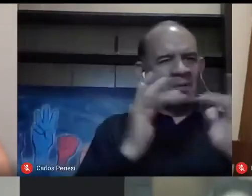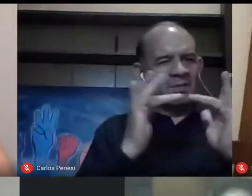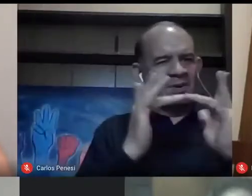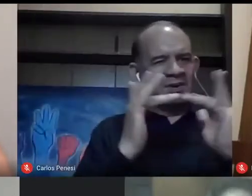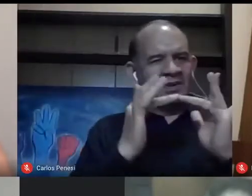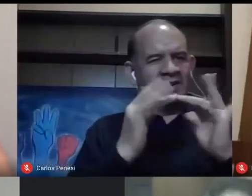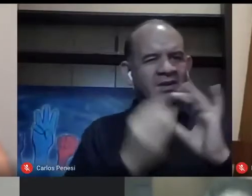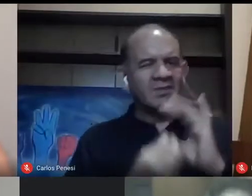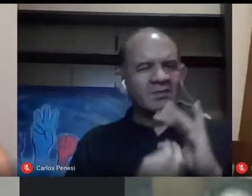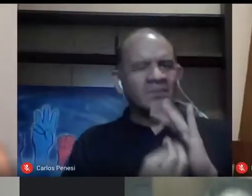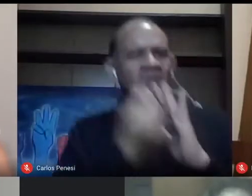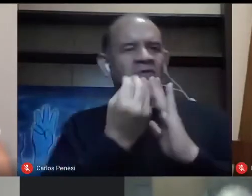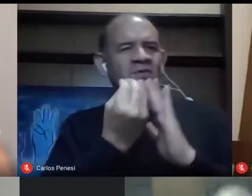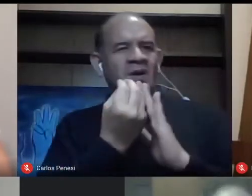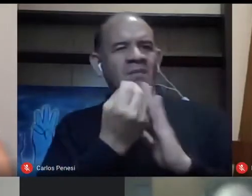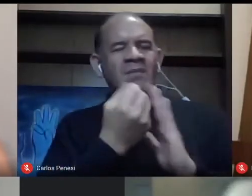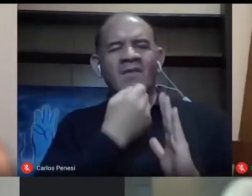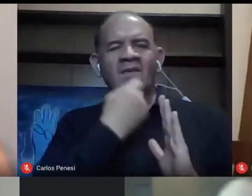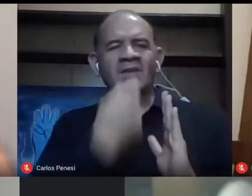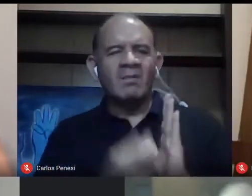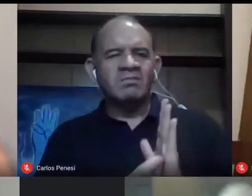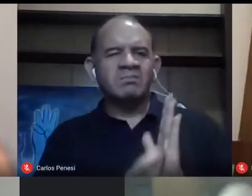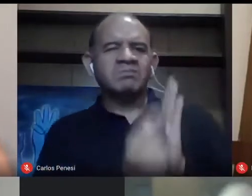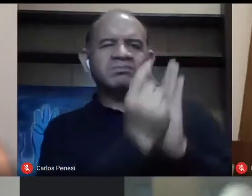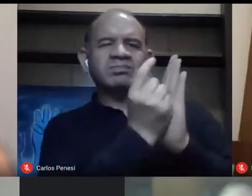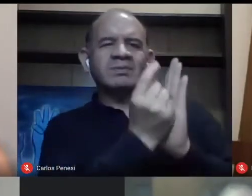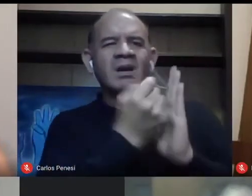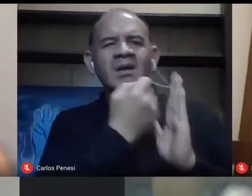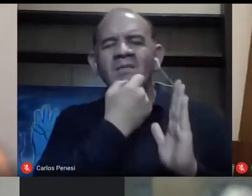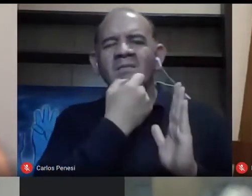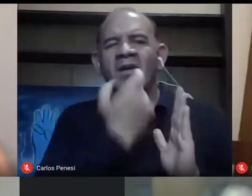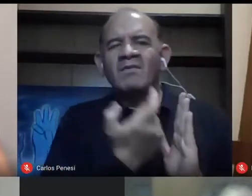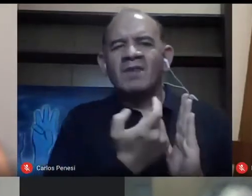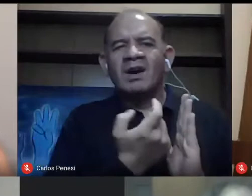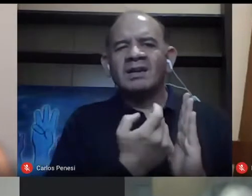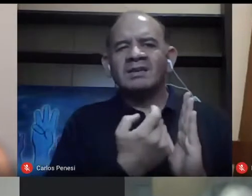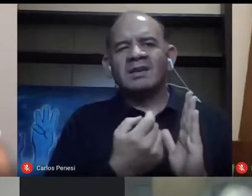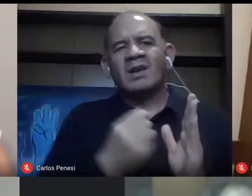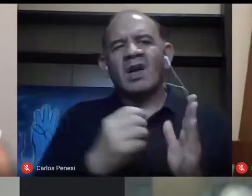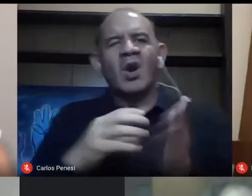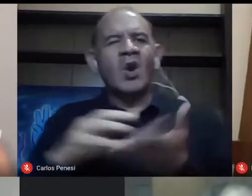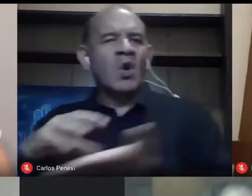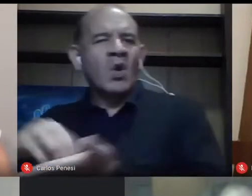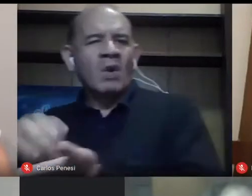pero digamos conocemos el uso y creemos que también es lo mejor,